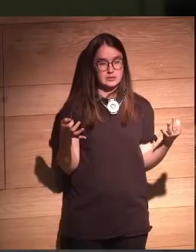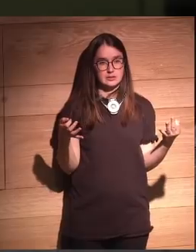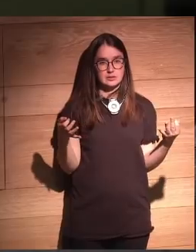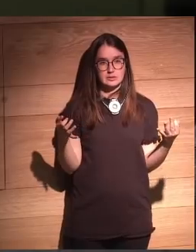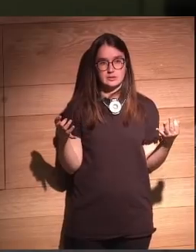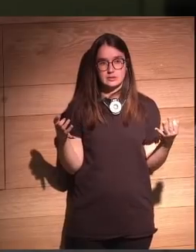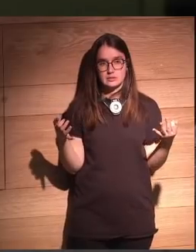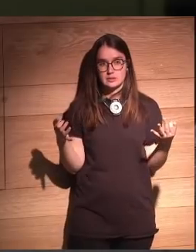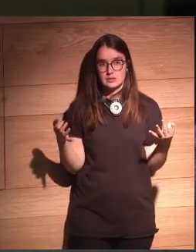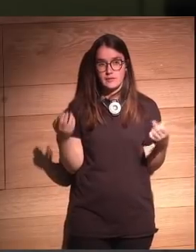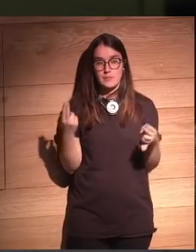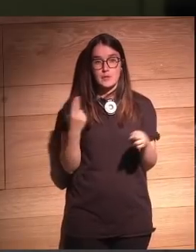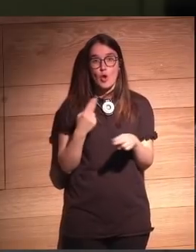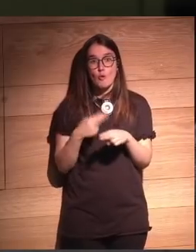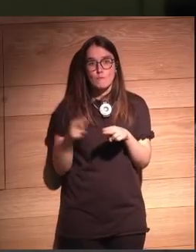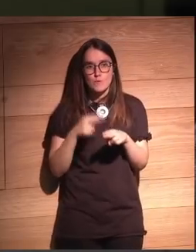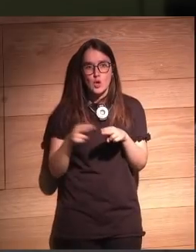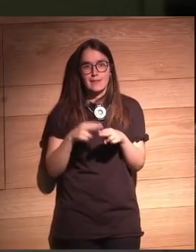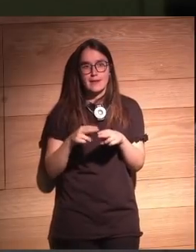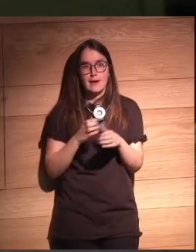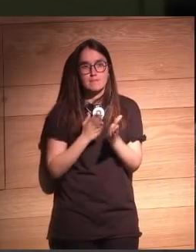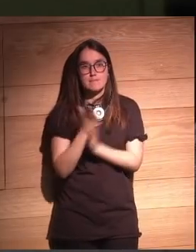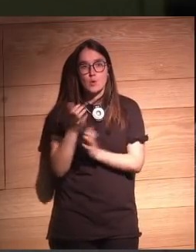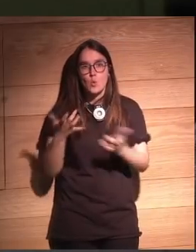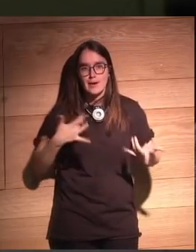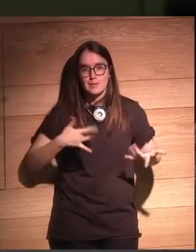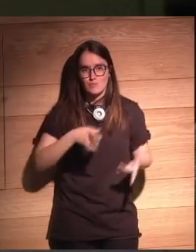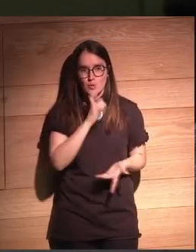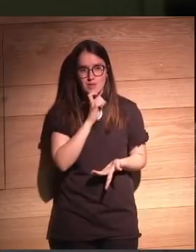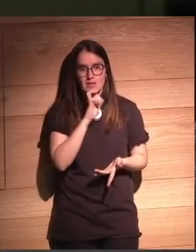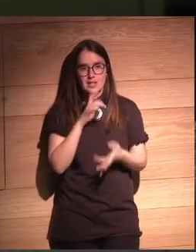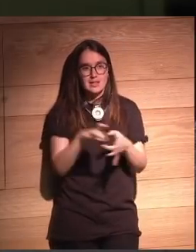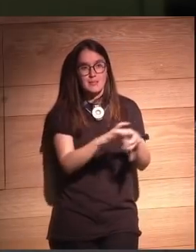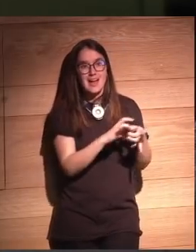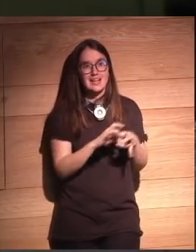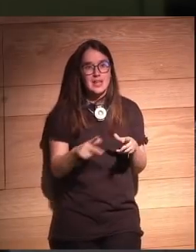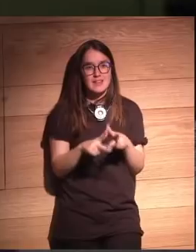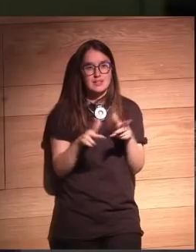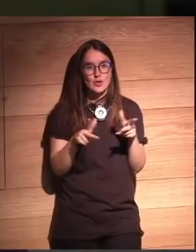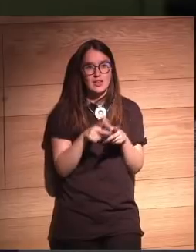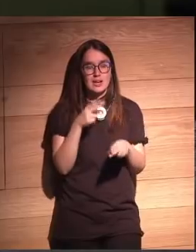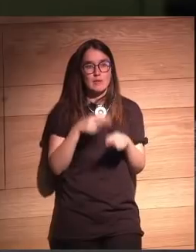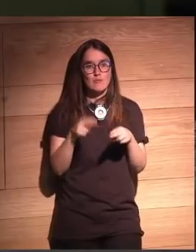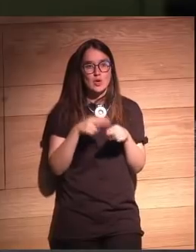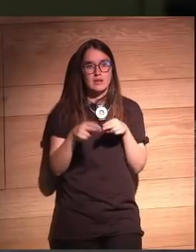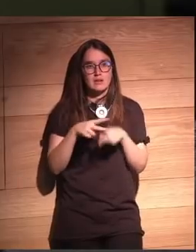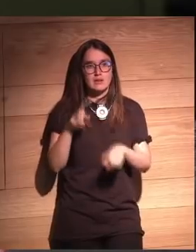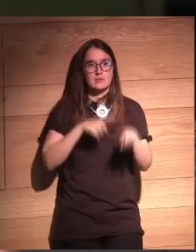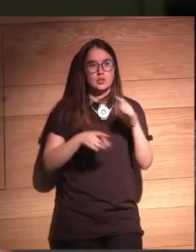plantear qué políticas hacemos. Sobre la alianza social y política, y retomando, y cómo convencemos,